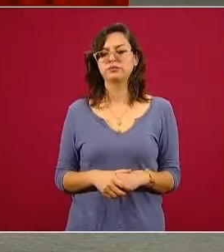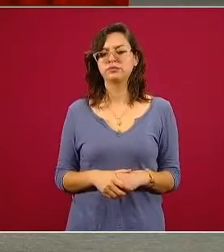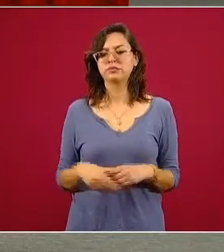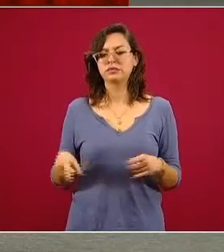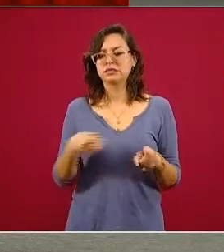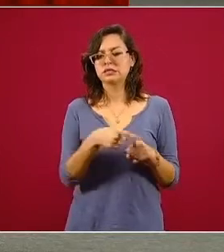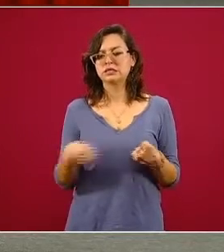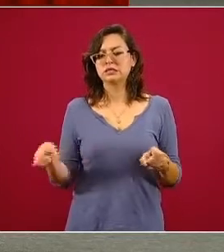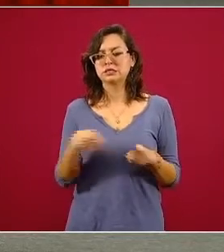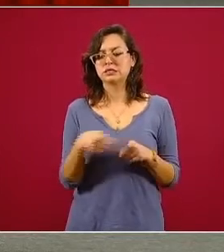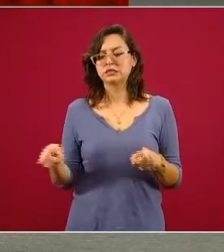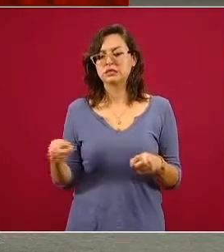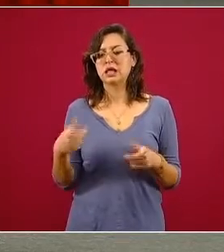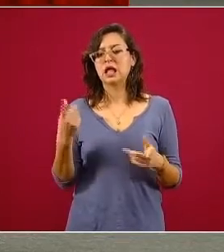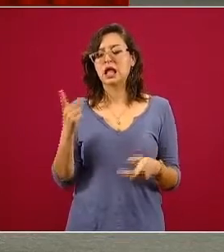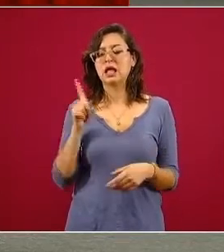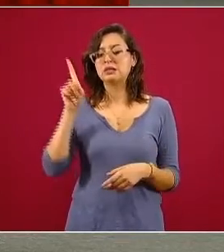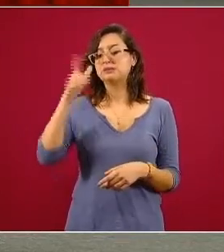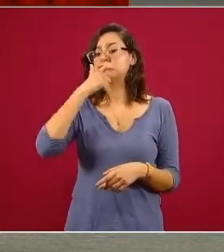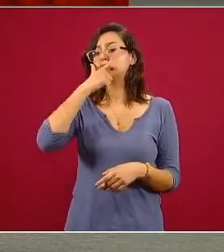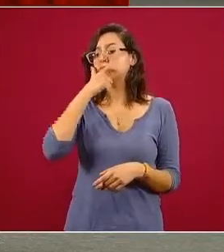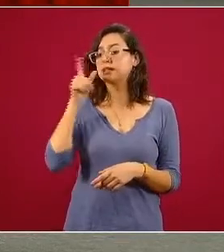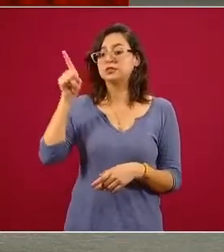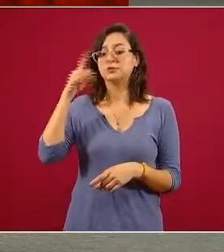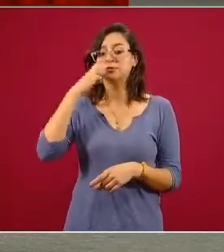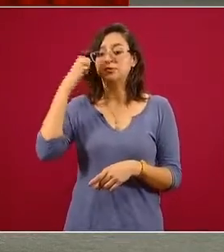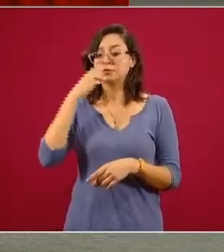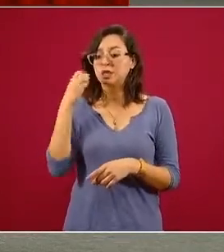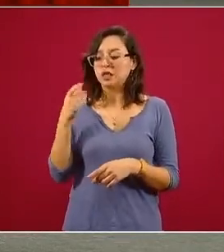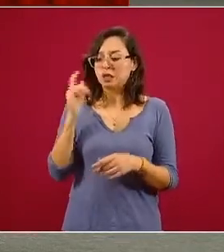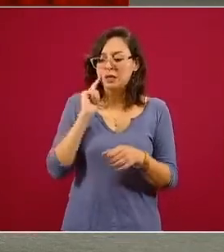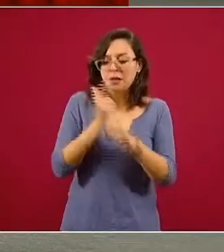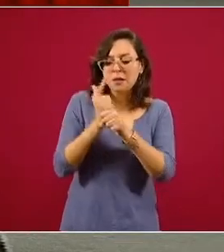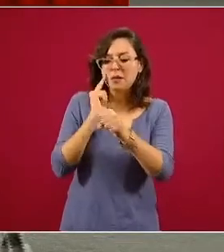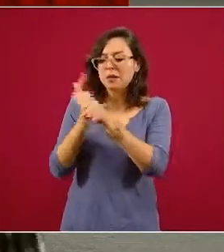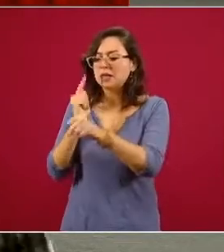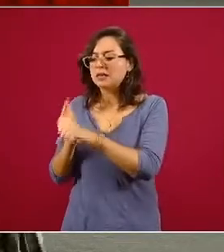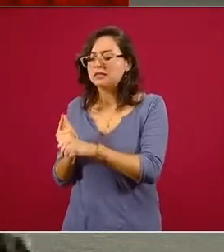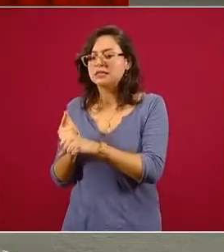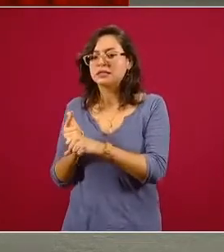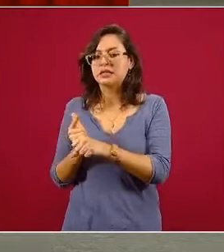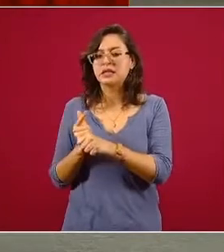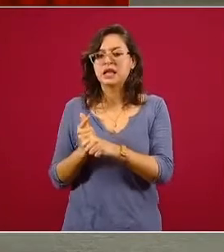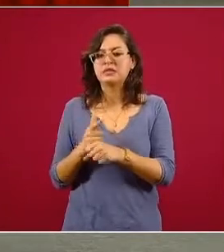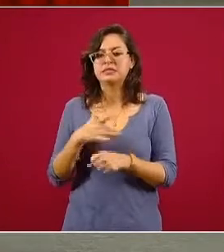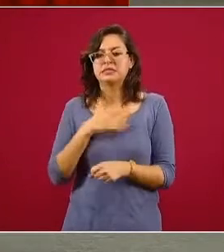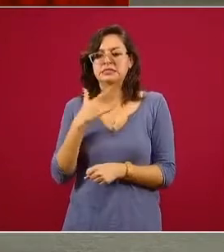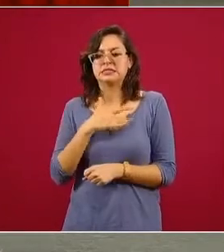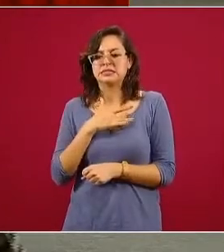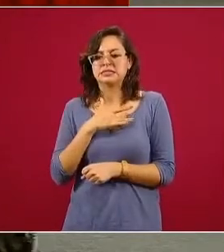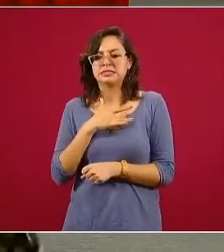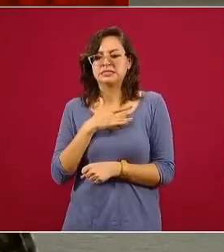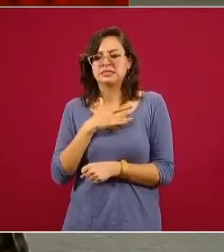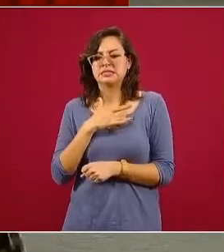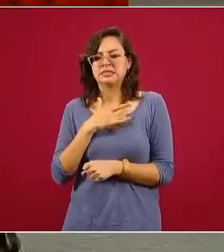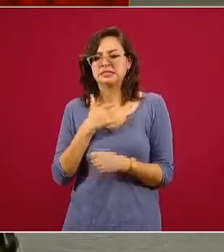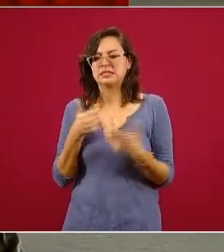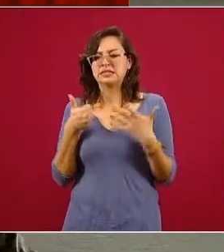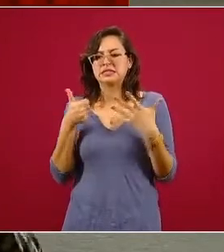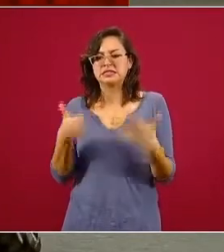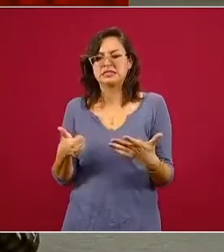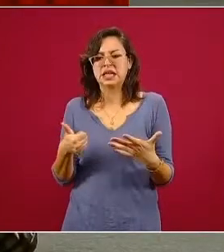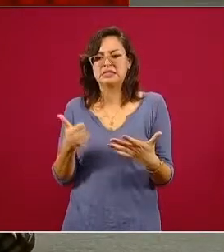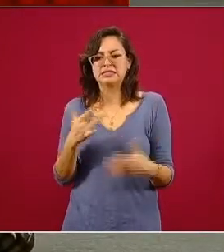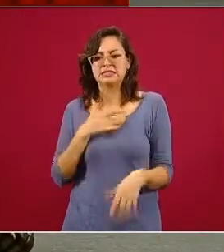el fin de semana, el King's College de Londres ubicó 6 tipos de síntomas de la